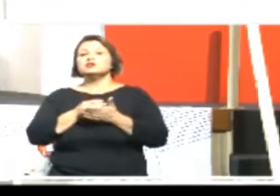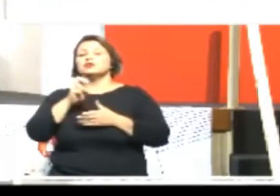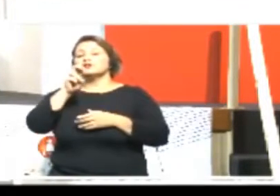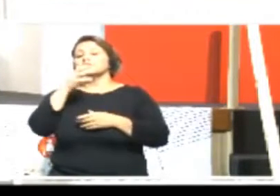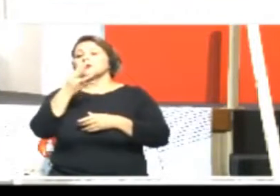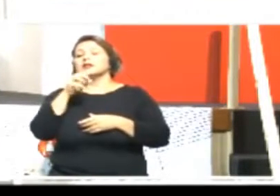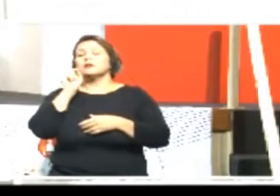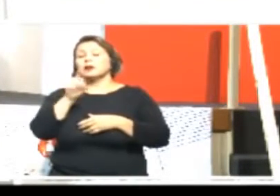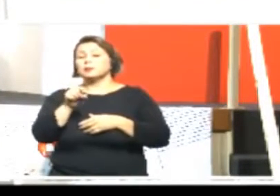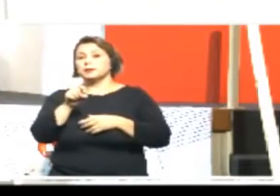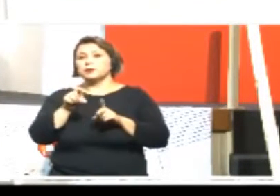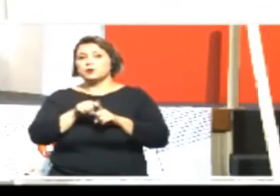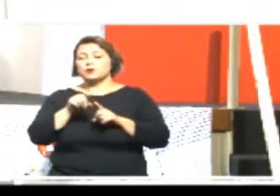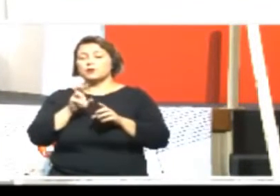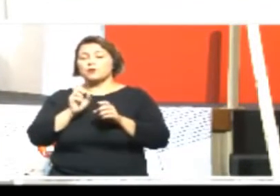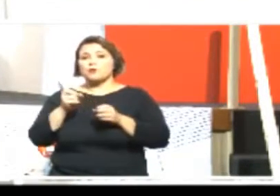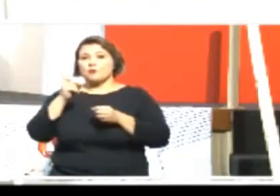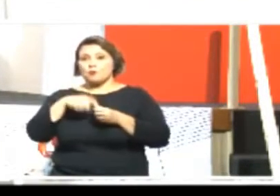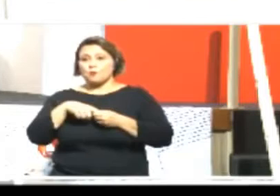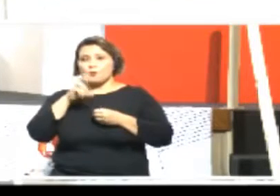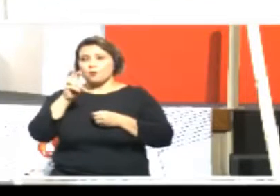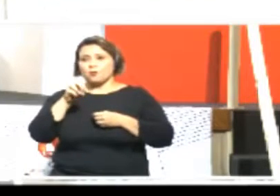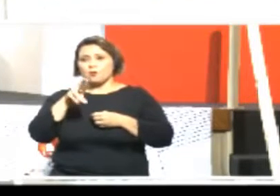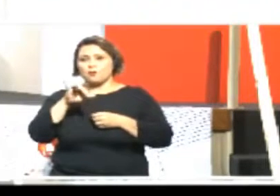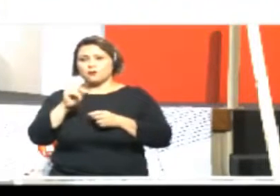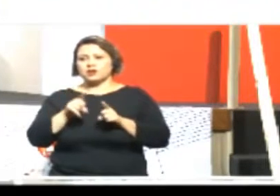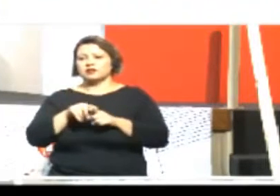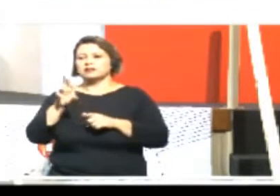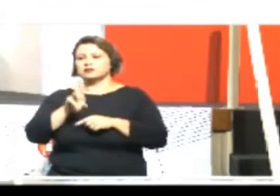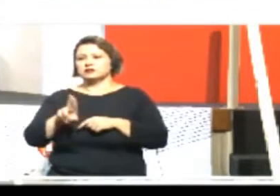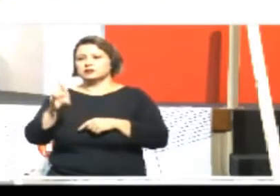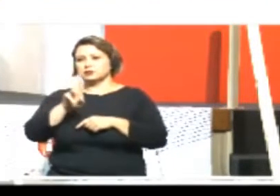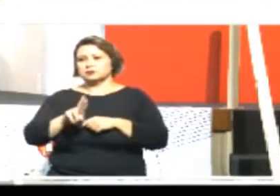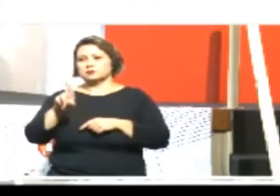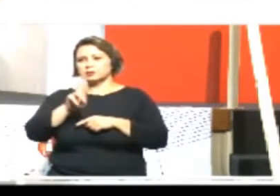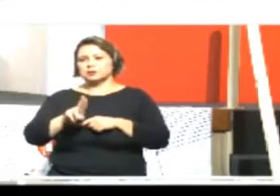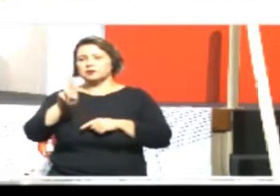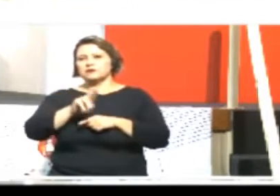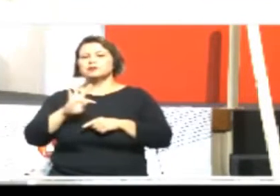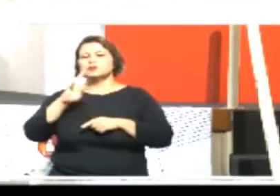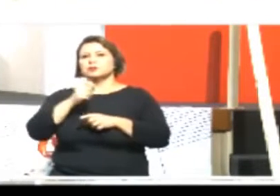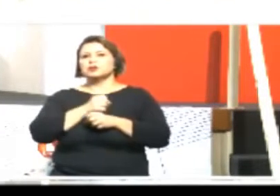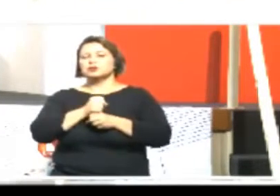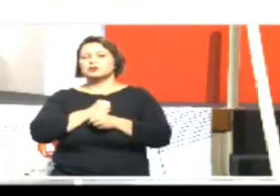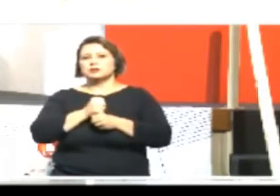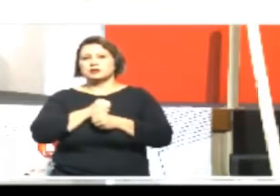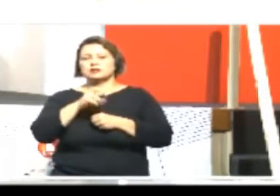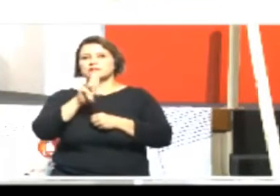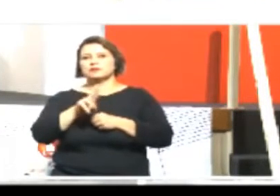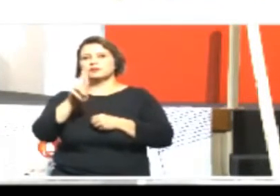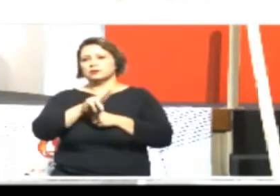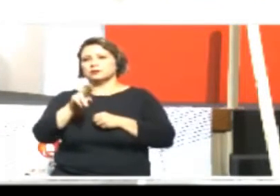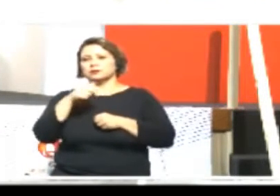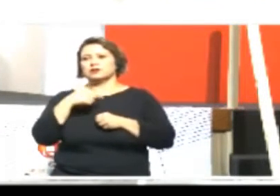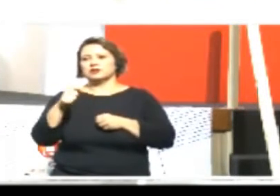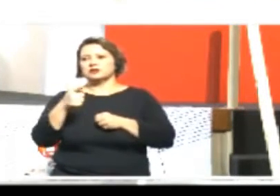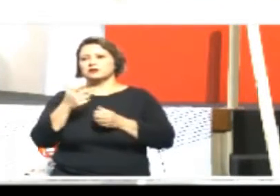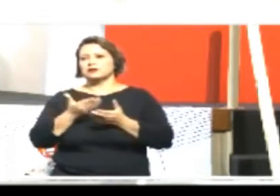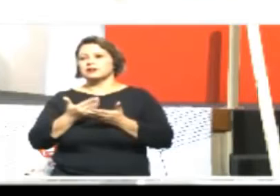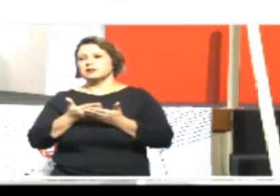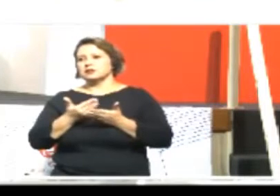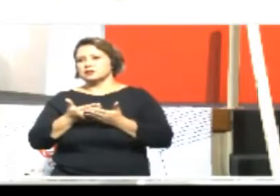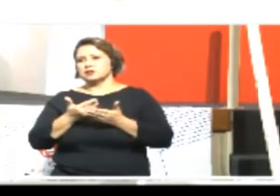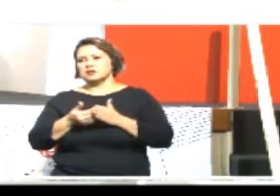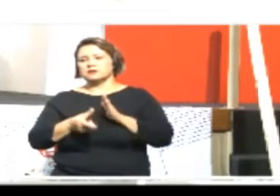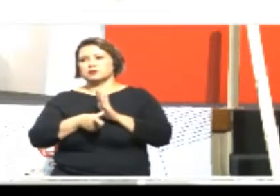ellos aplicaron por todos estos años que aparecen ahí y vimos que ningún estudio antes había estudiado esto, excepto